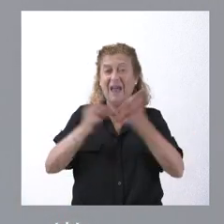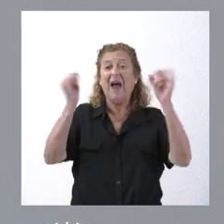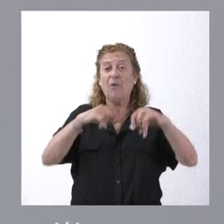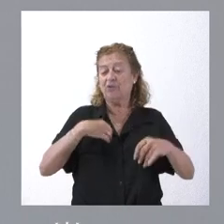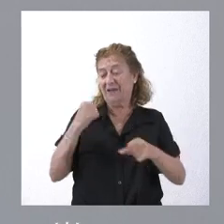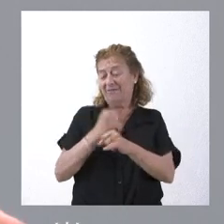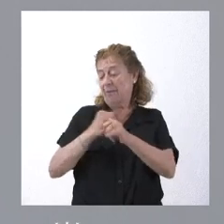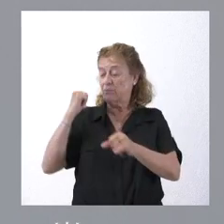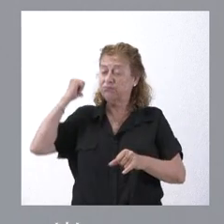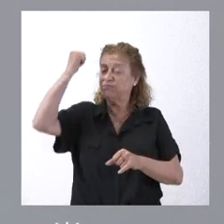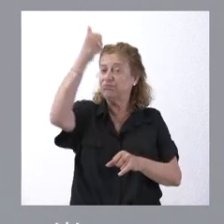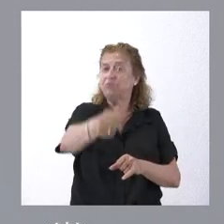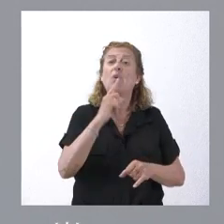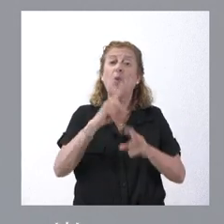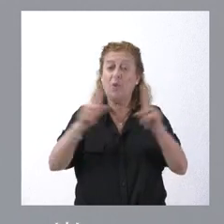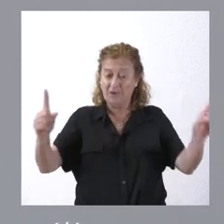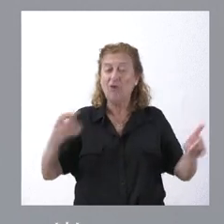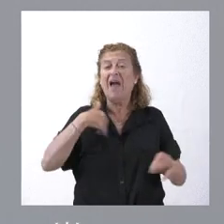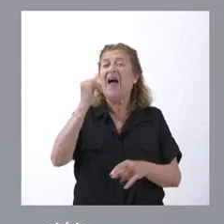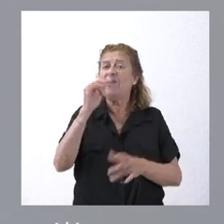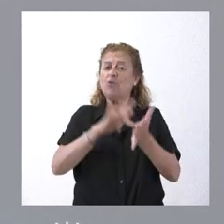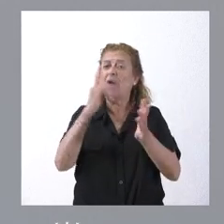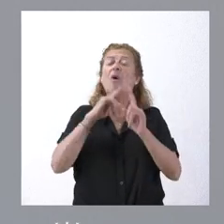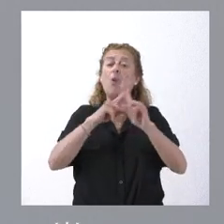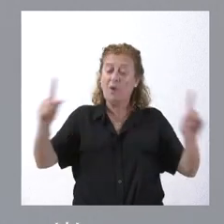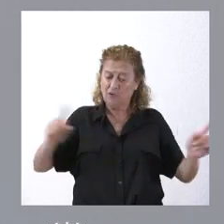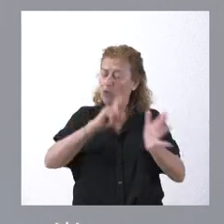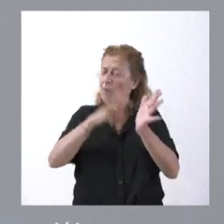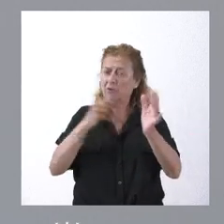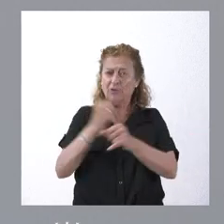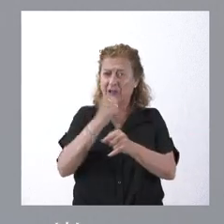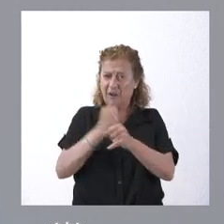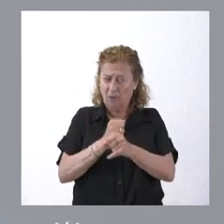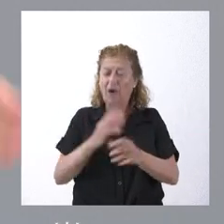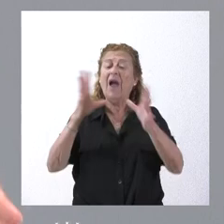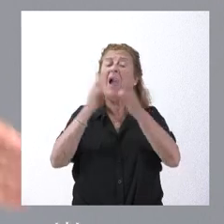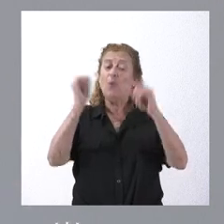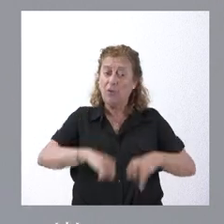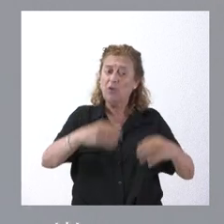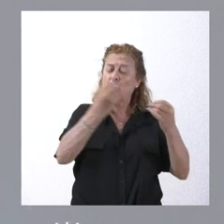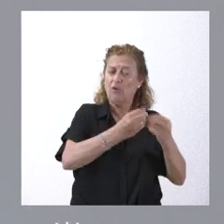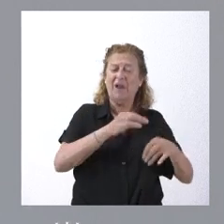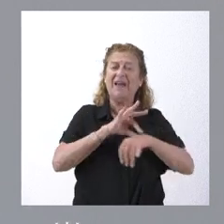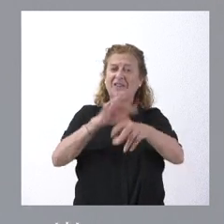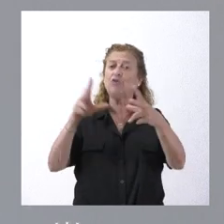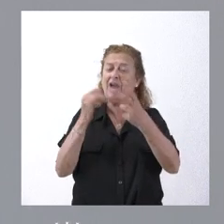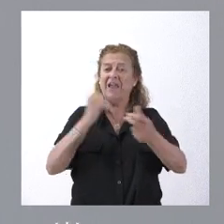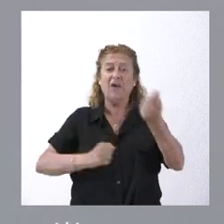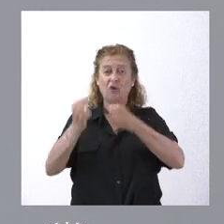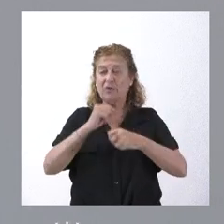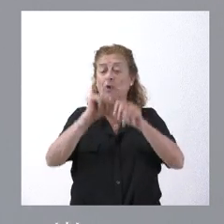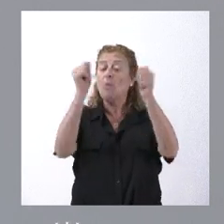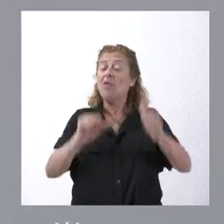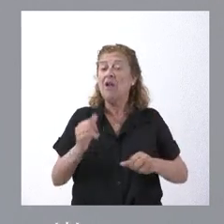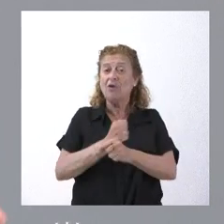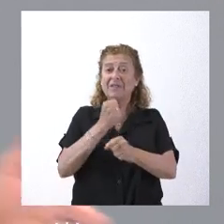Por tanto, ha habido un año completo de trabajo, de acuerdo con los agentes sociales y económicos, y que era el modelo de trabajo y